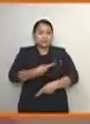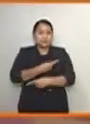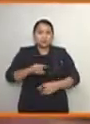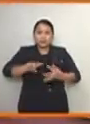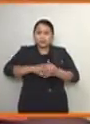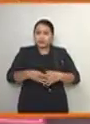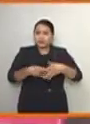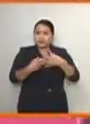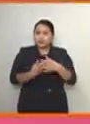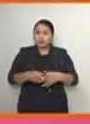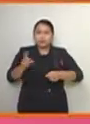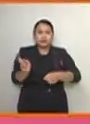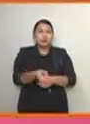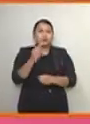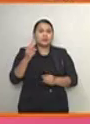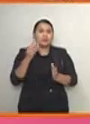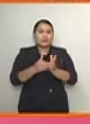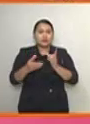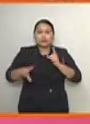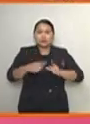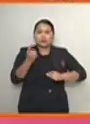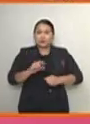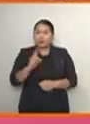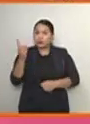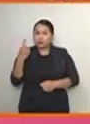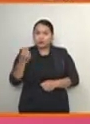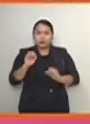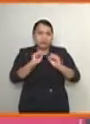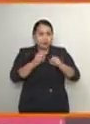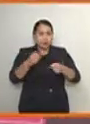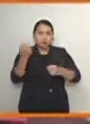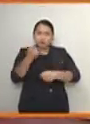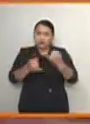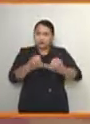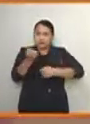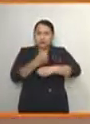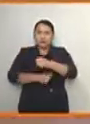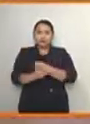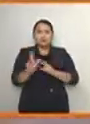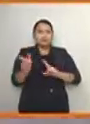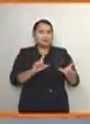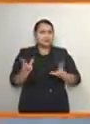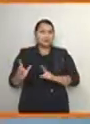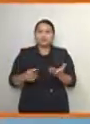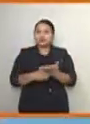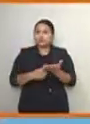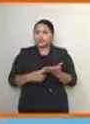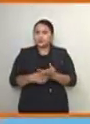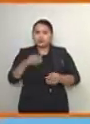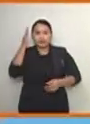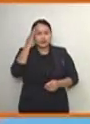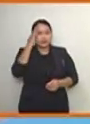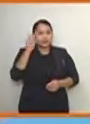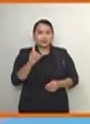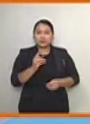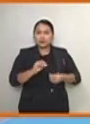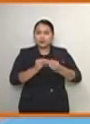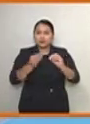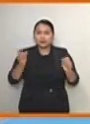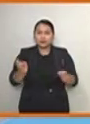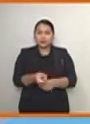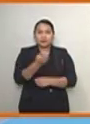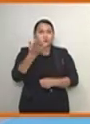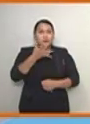iniciar ganando 100 mil lempiras y solo lo puedes hacer con pega 3 así que vayan preparando sus boletos vamos a recibir el primer número